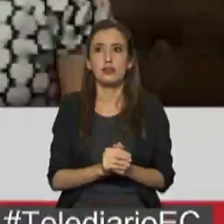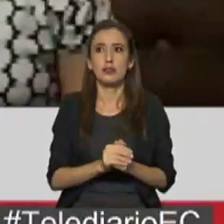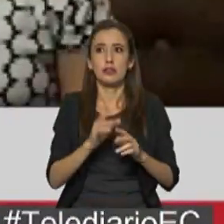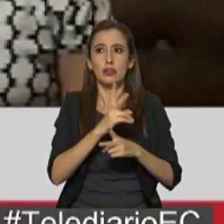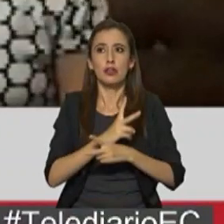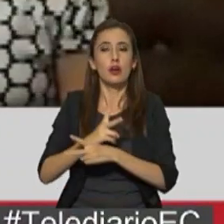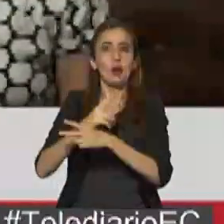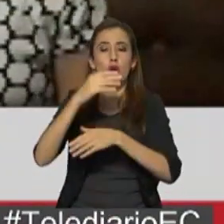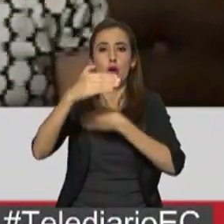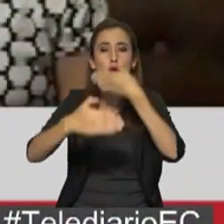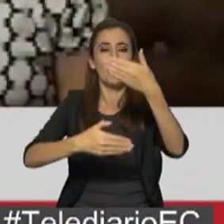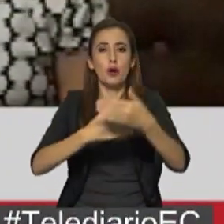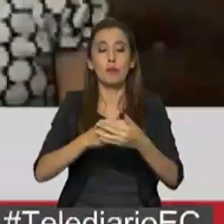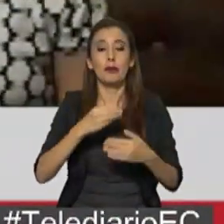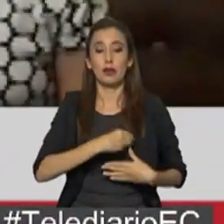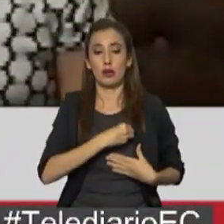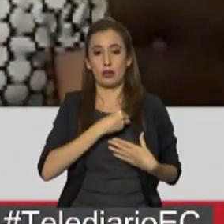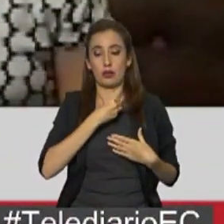y